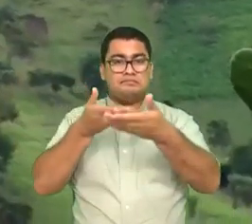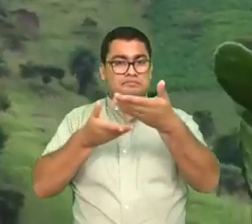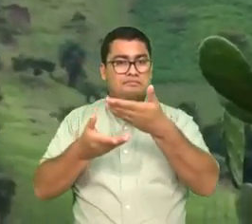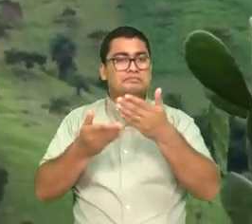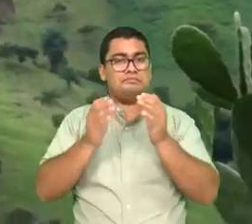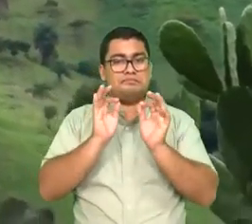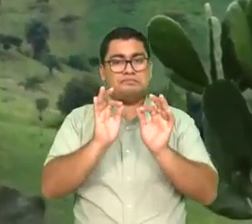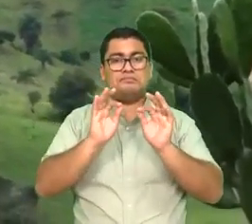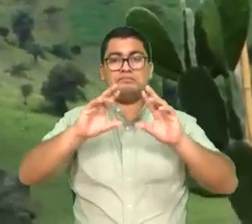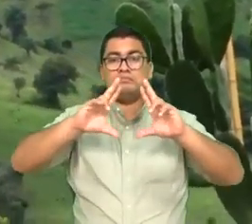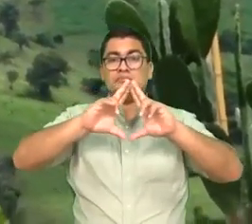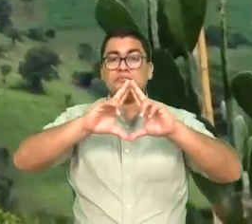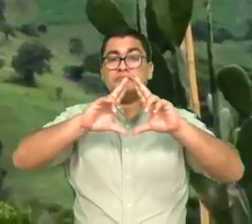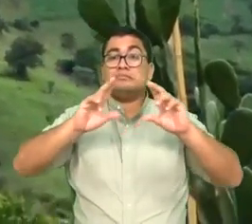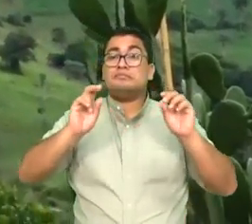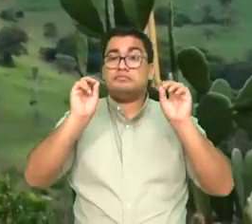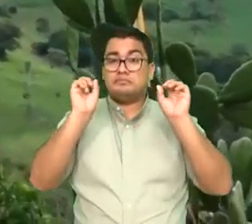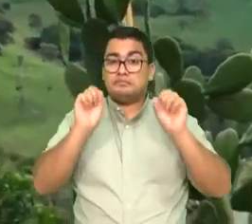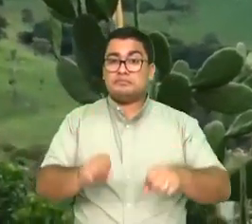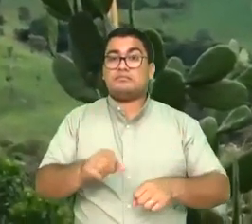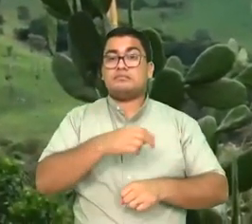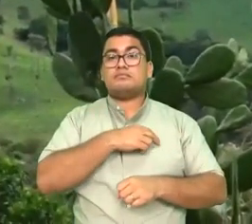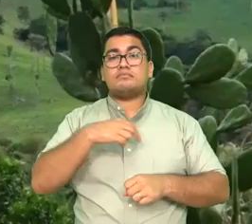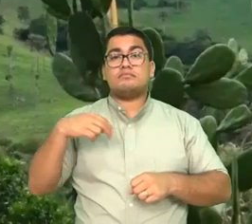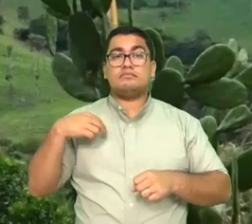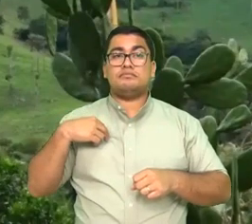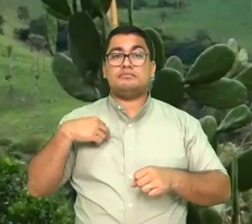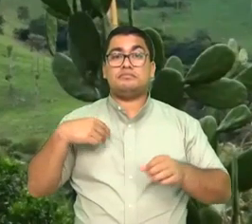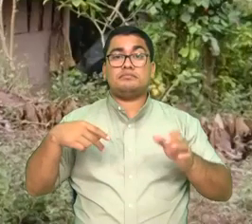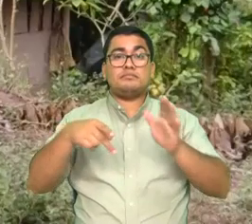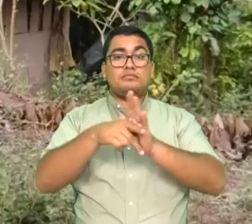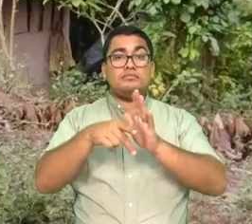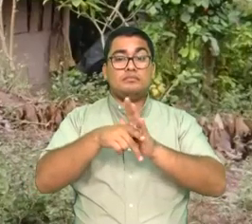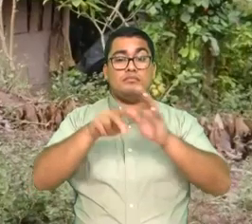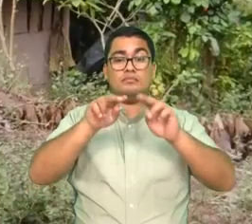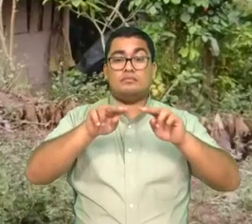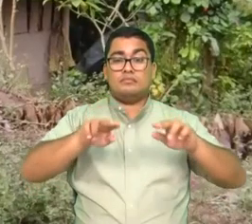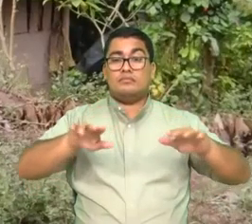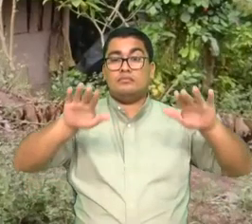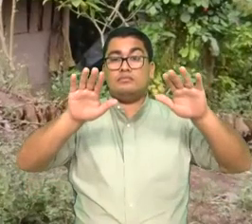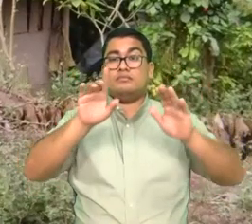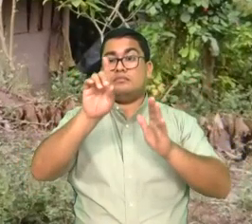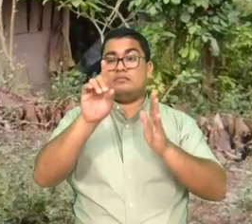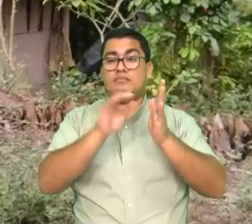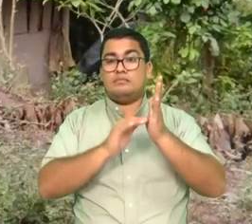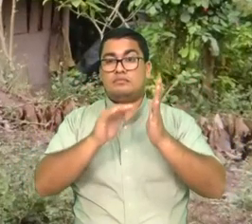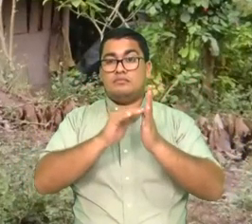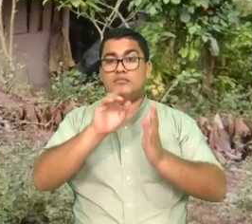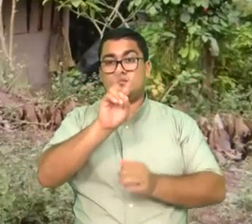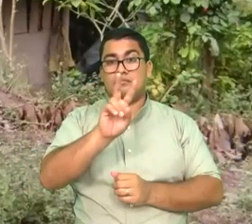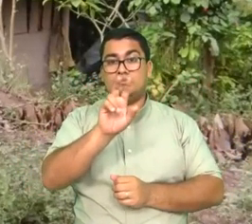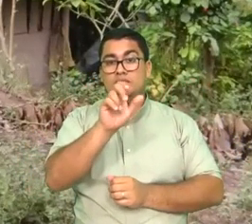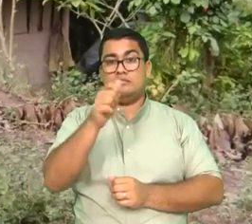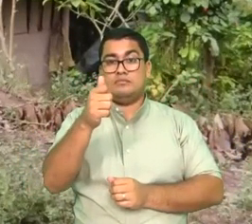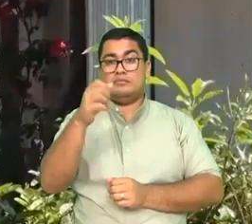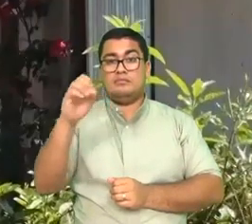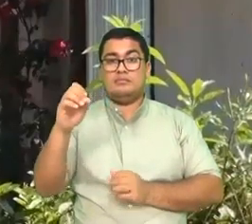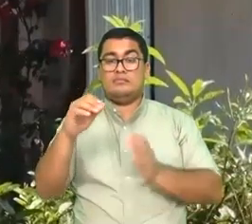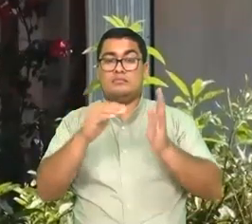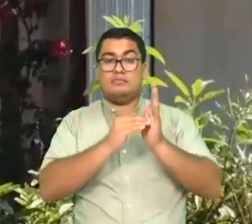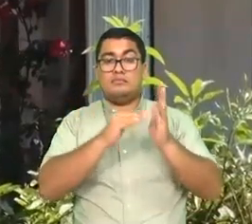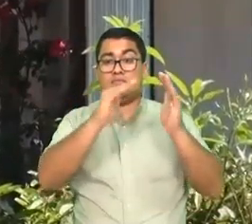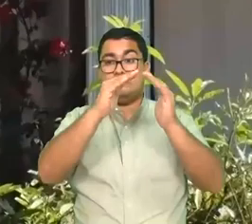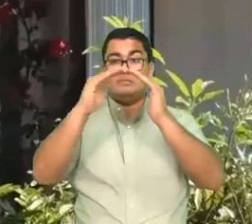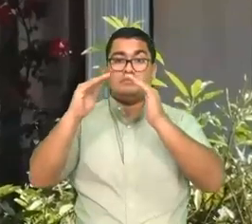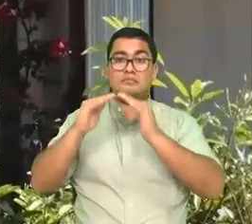el país. Esto hizo posible que durante el fenómeno natural más de 1.260.000 viviendas se mantuvieran con